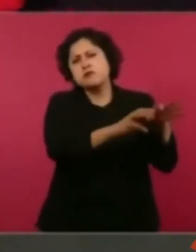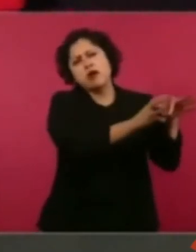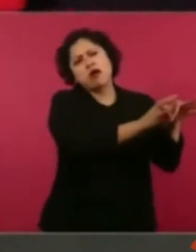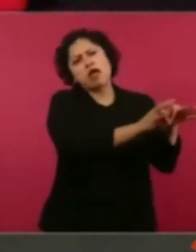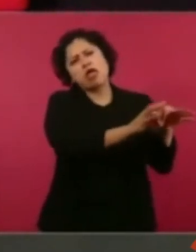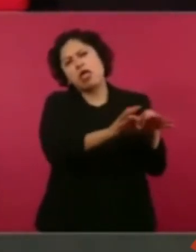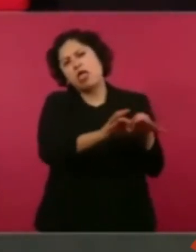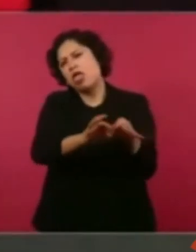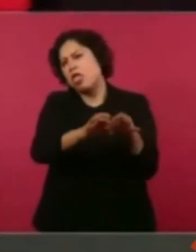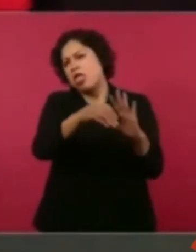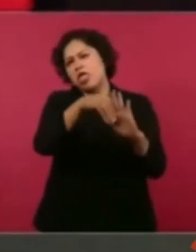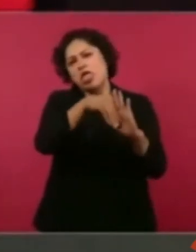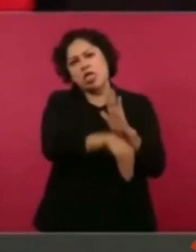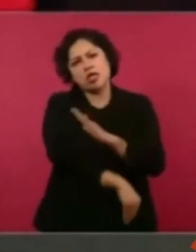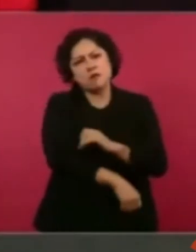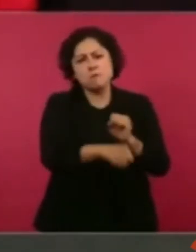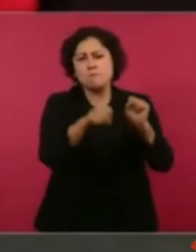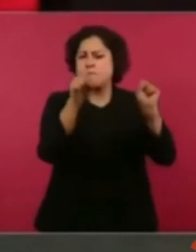en decadencia,